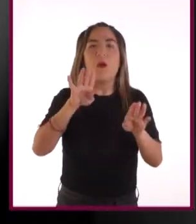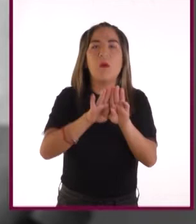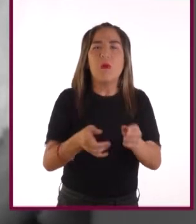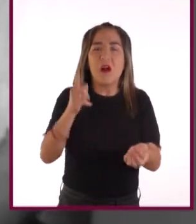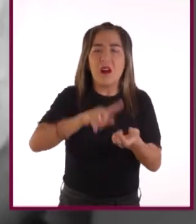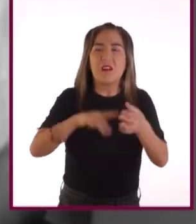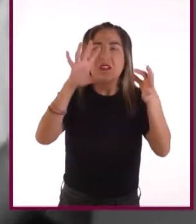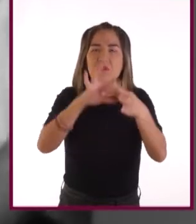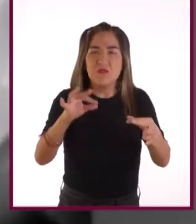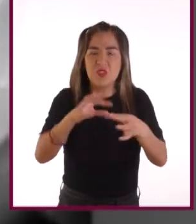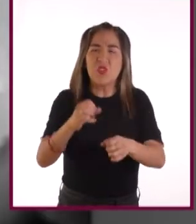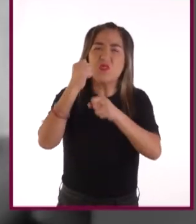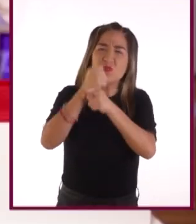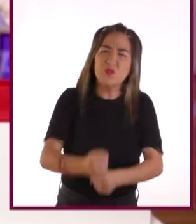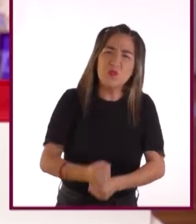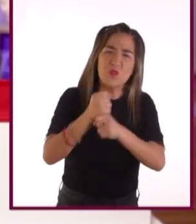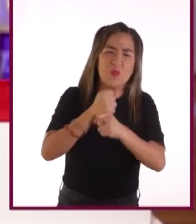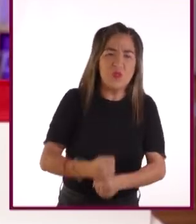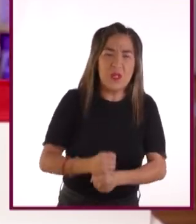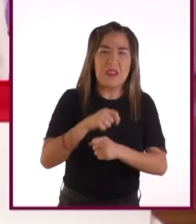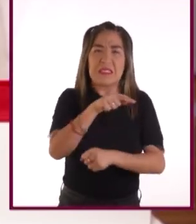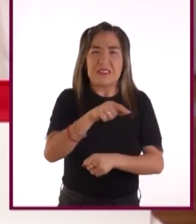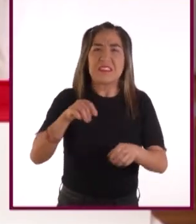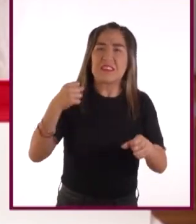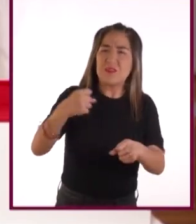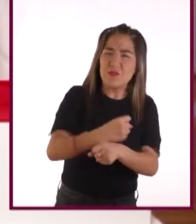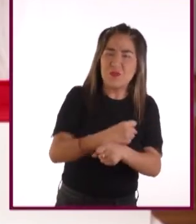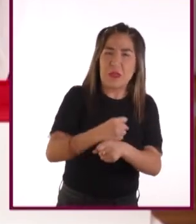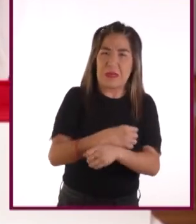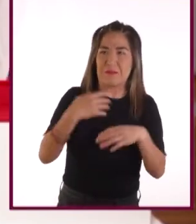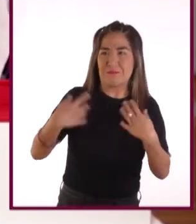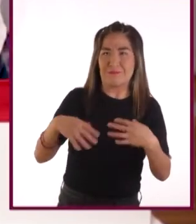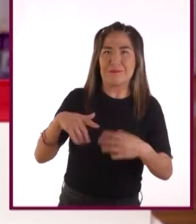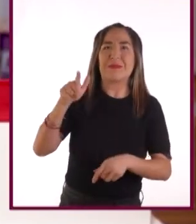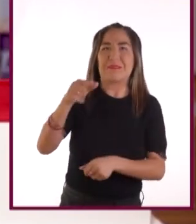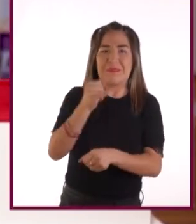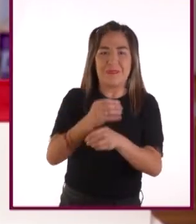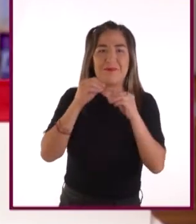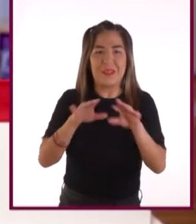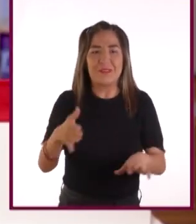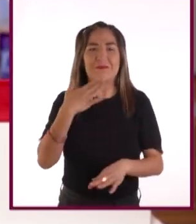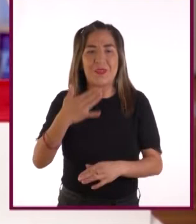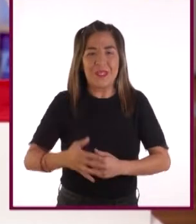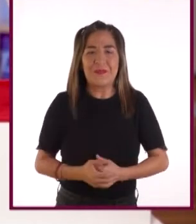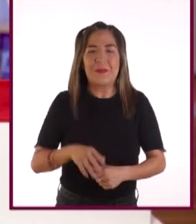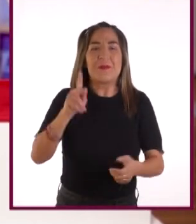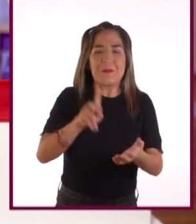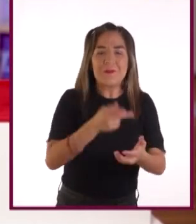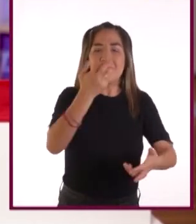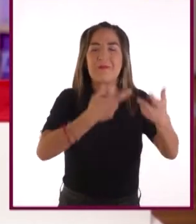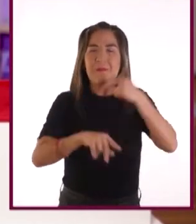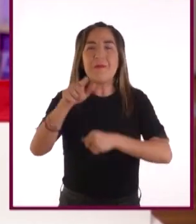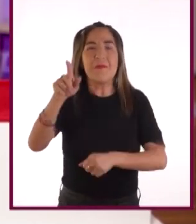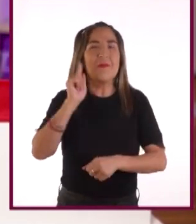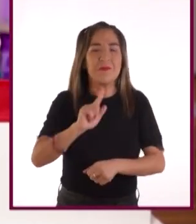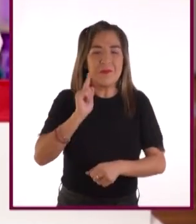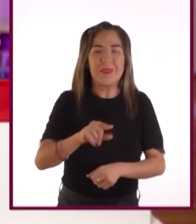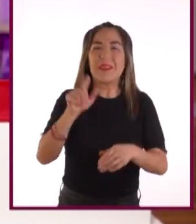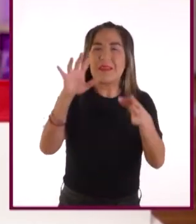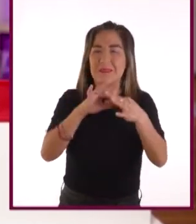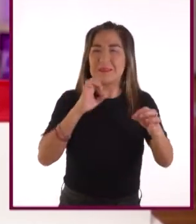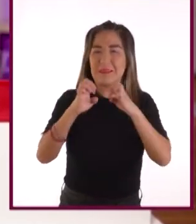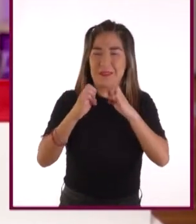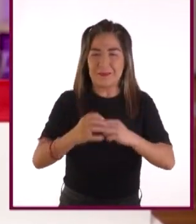de tortura en código Morse, Dimara. ¡Ay, qué buen dato nos compartiste, Ernesto! ¿Te parece si regresamos con nuestro invitado de